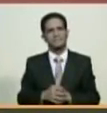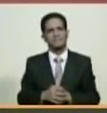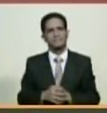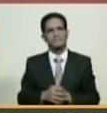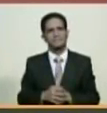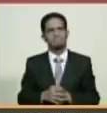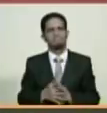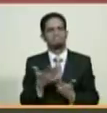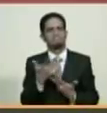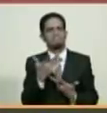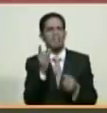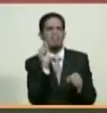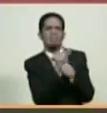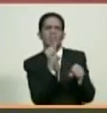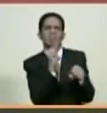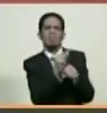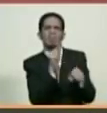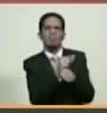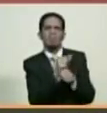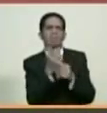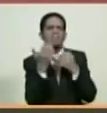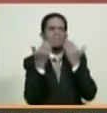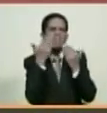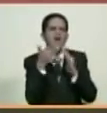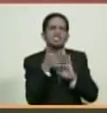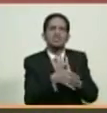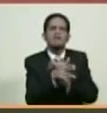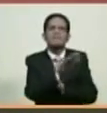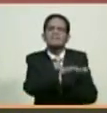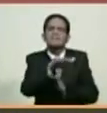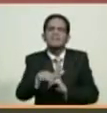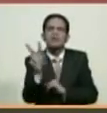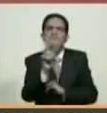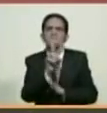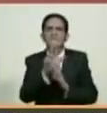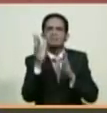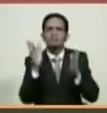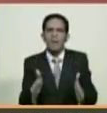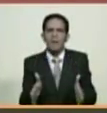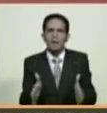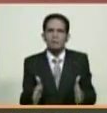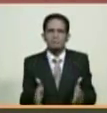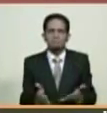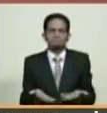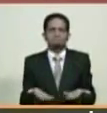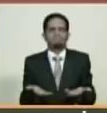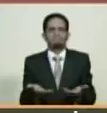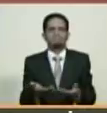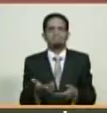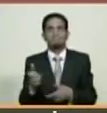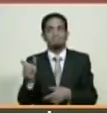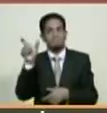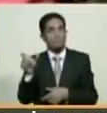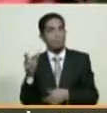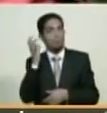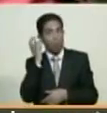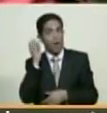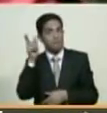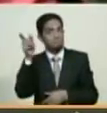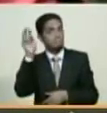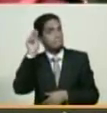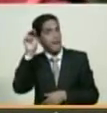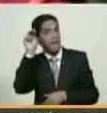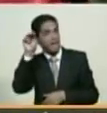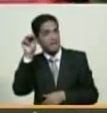Que hablan pestes de los niños y niñas venezolanos. No te digo que el testimonio de una maestra de una escuela